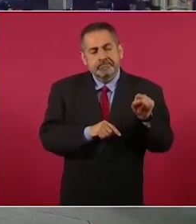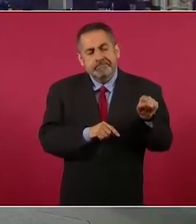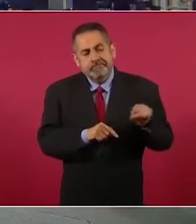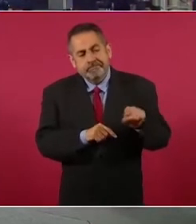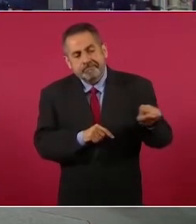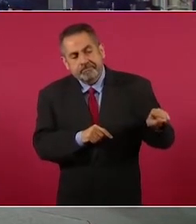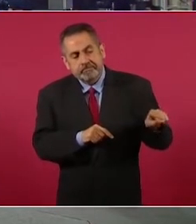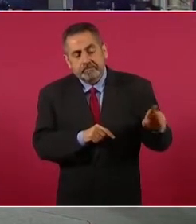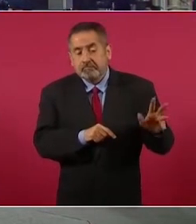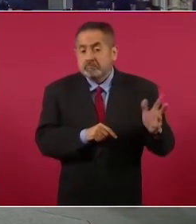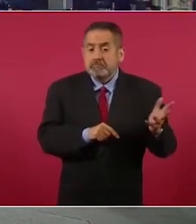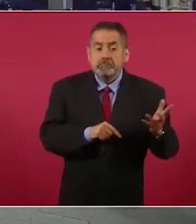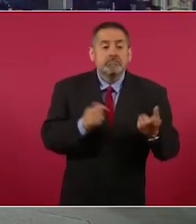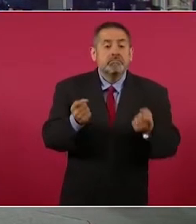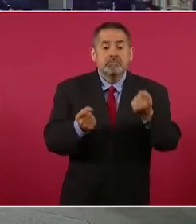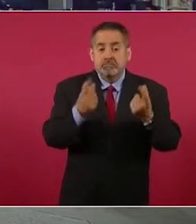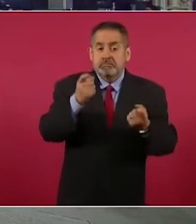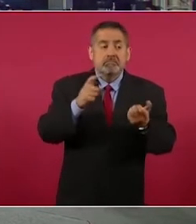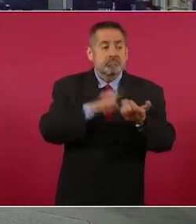quienes